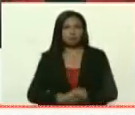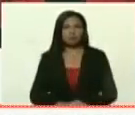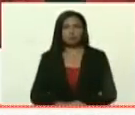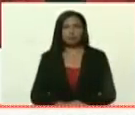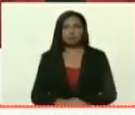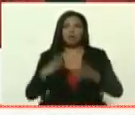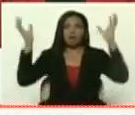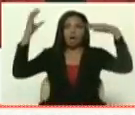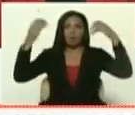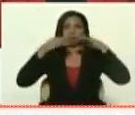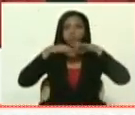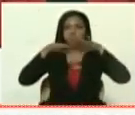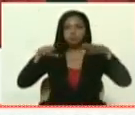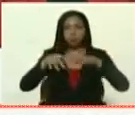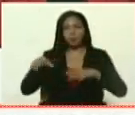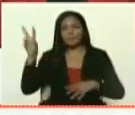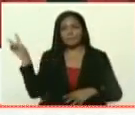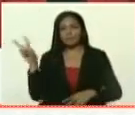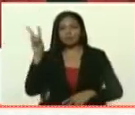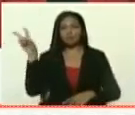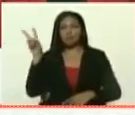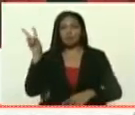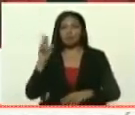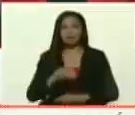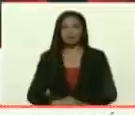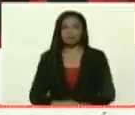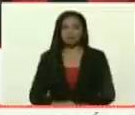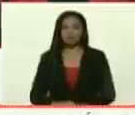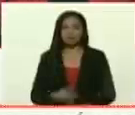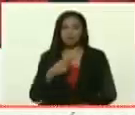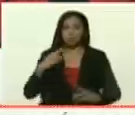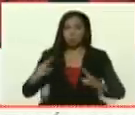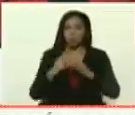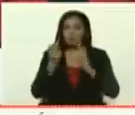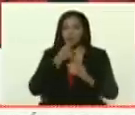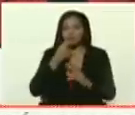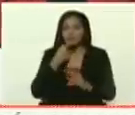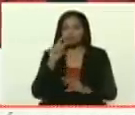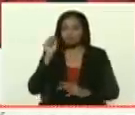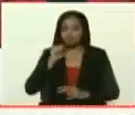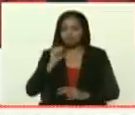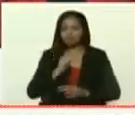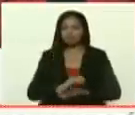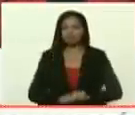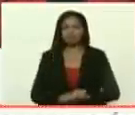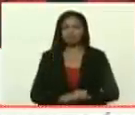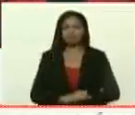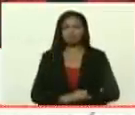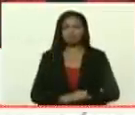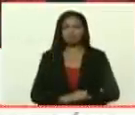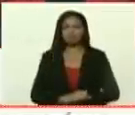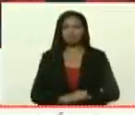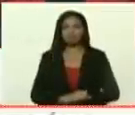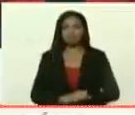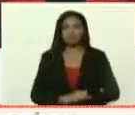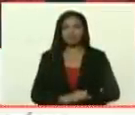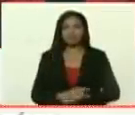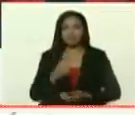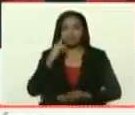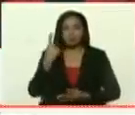Agua bendita para nuestro país. He tenido un encuentro muy bonito, muy